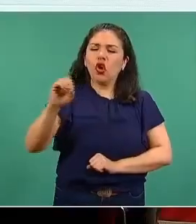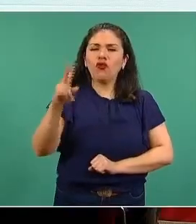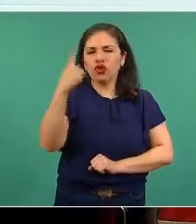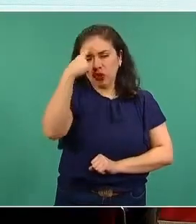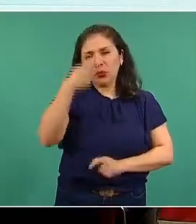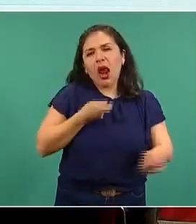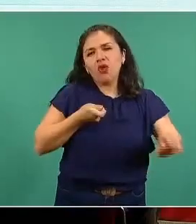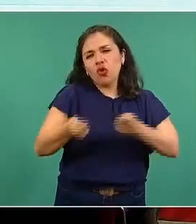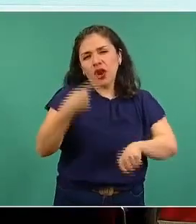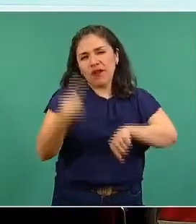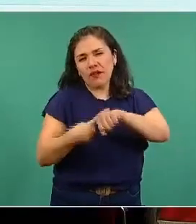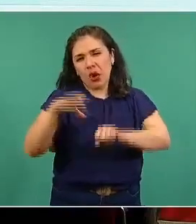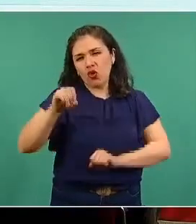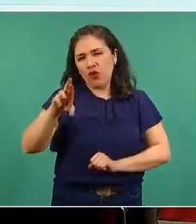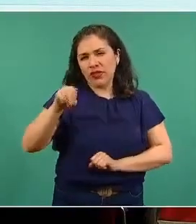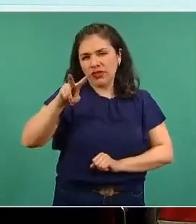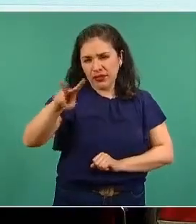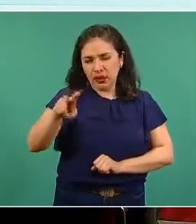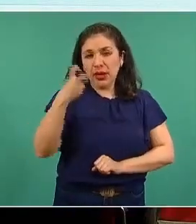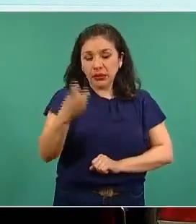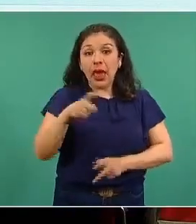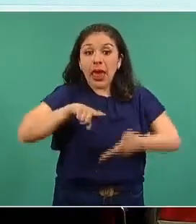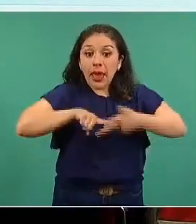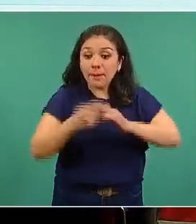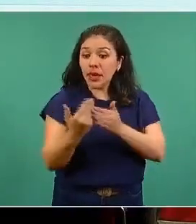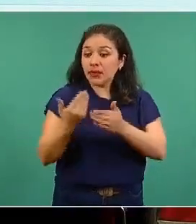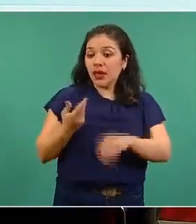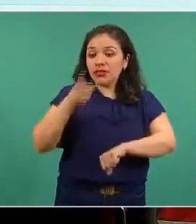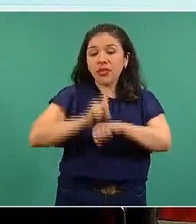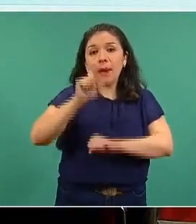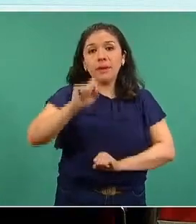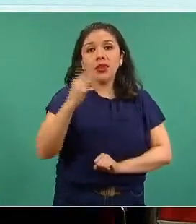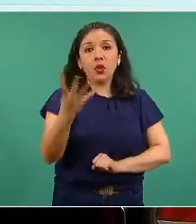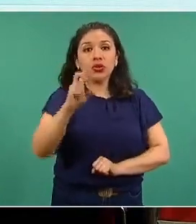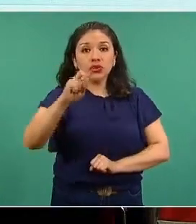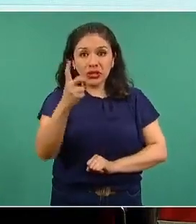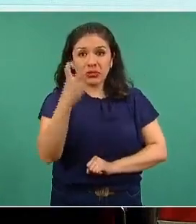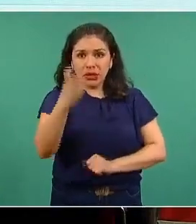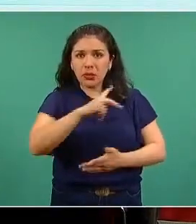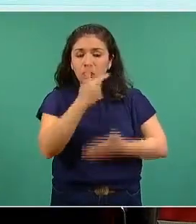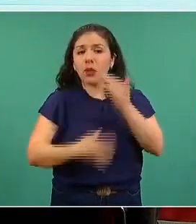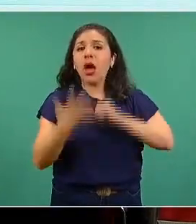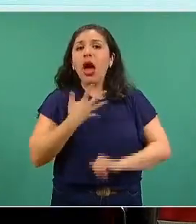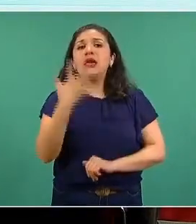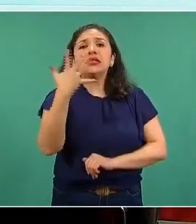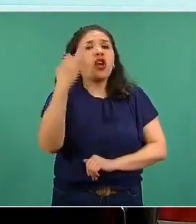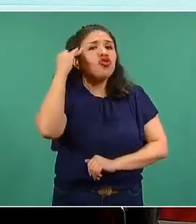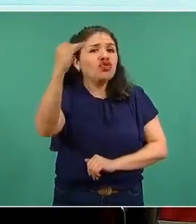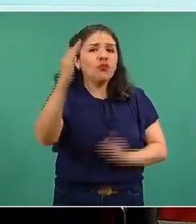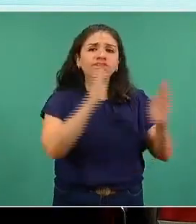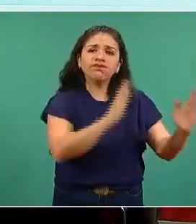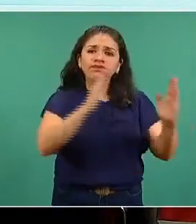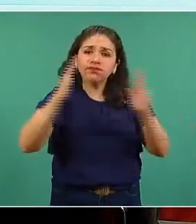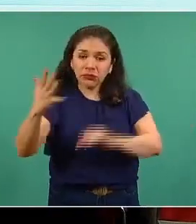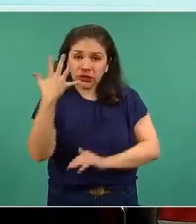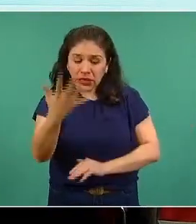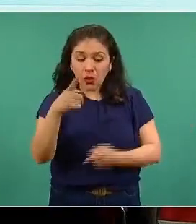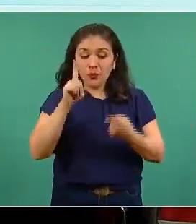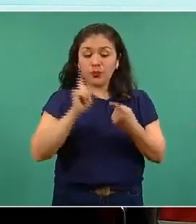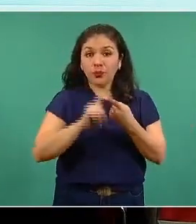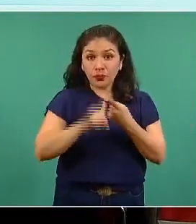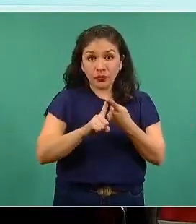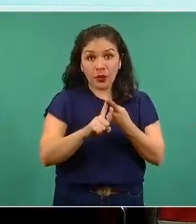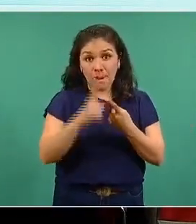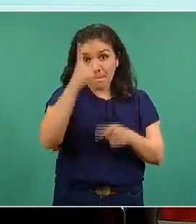controlar COVID-19. Arrancamos el 24 de diciembre. El programa tiene 5 fases claramente definidas. En la